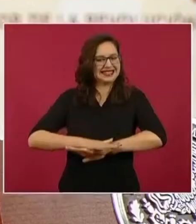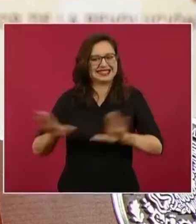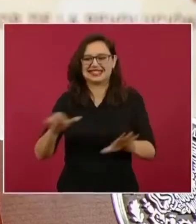naciones. De la guerra, nosotros no vamos a